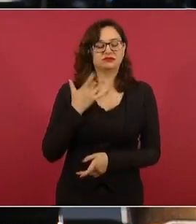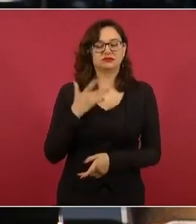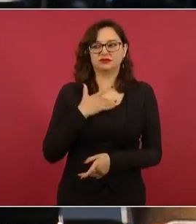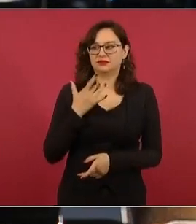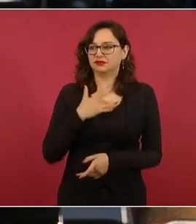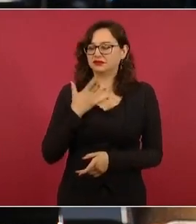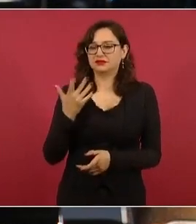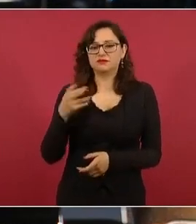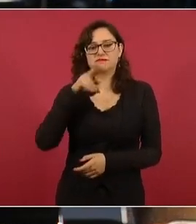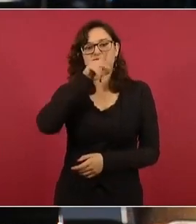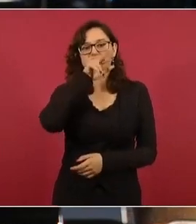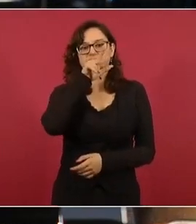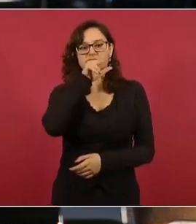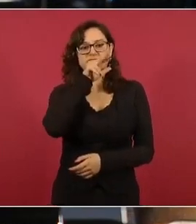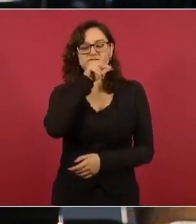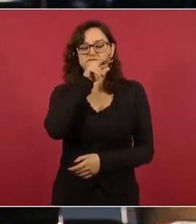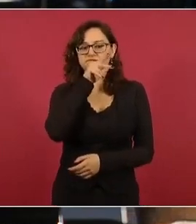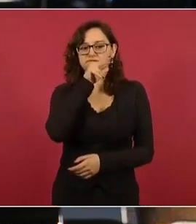la